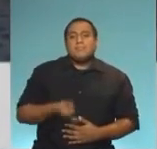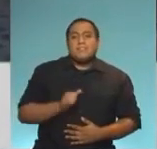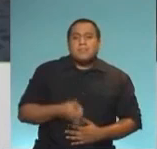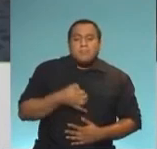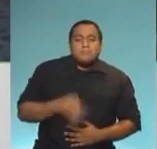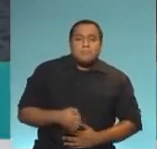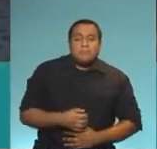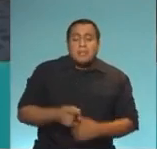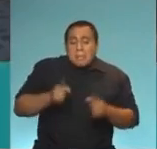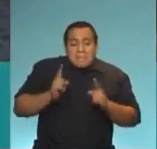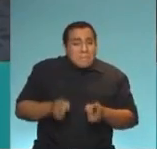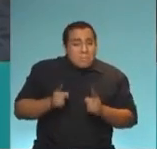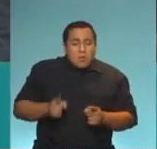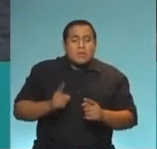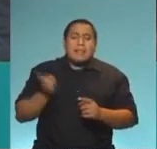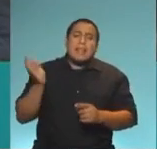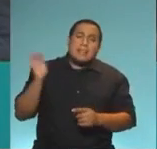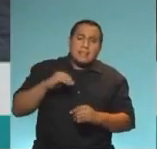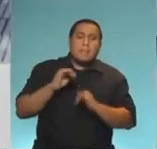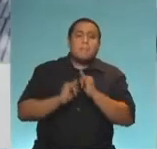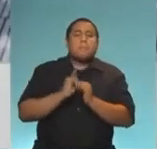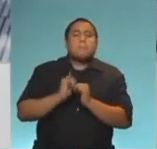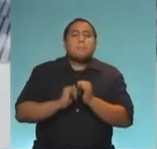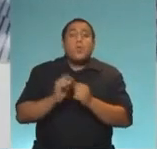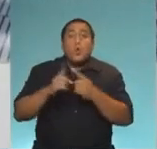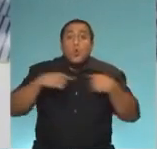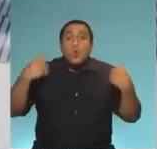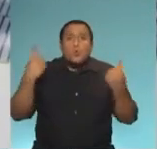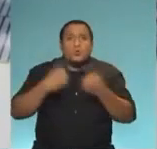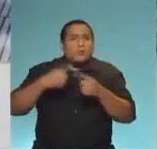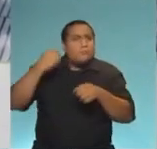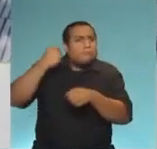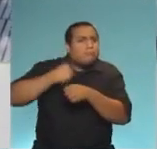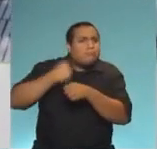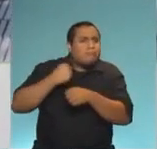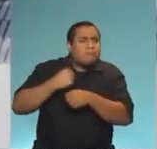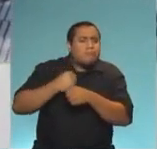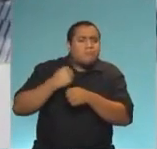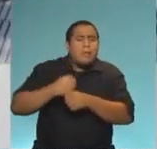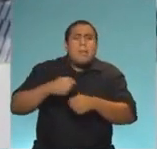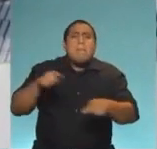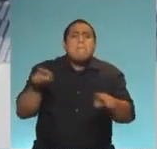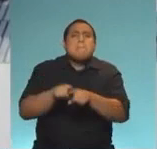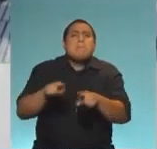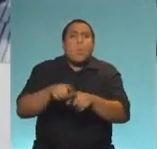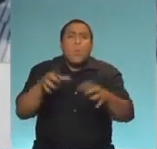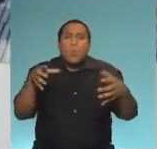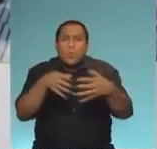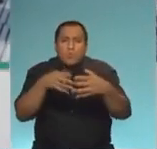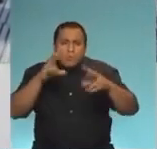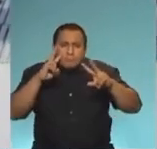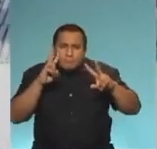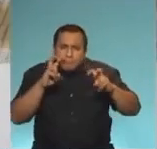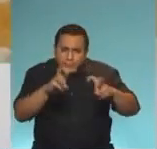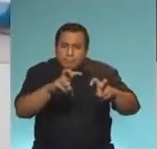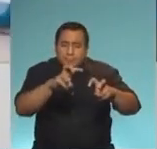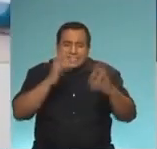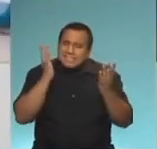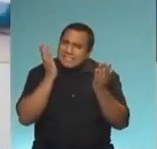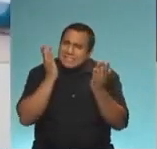Absolutamente, y en esa misma línea te agrego que nosotros estamos trabajando con ese mismo grupo de investigación